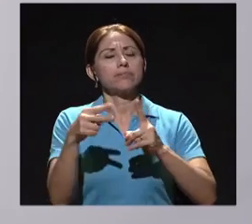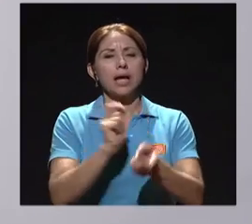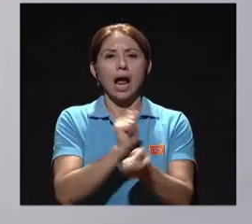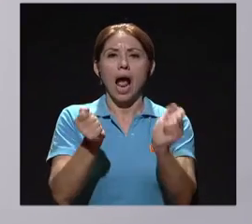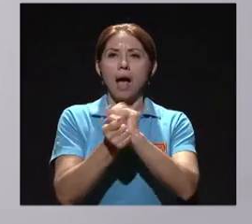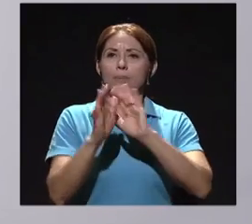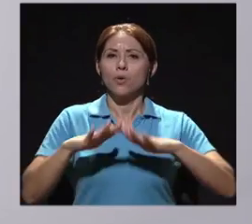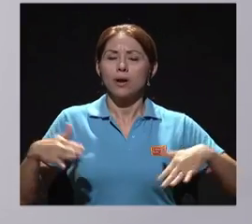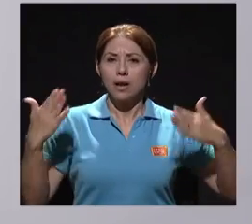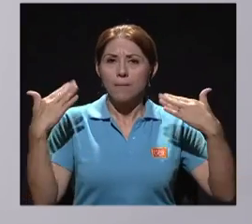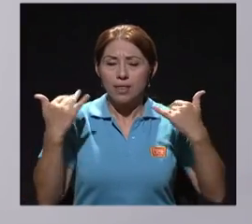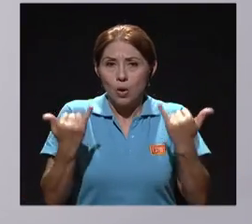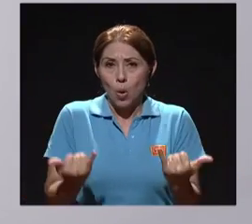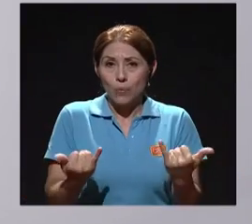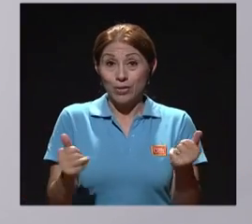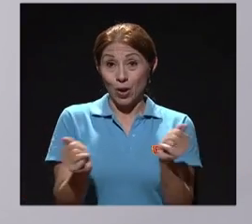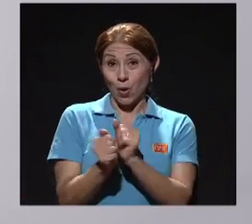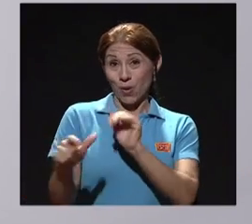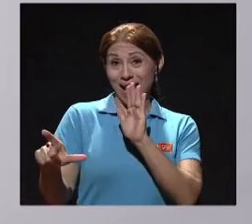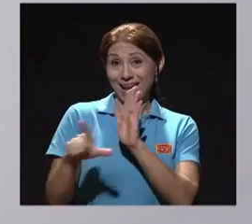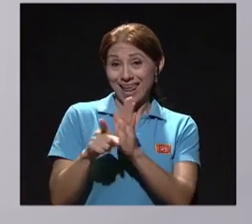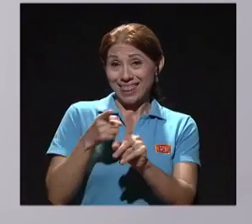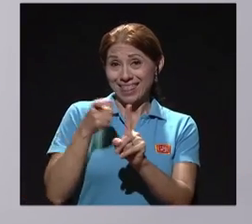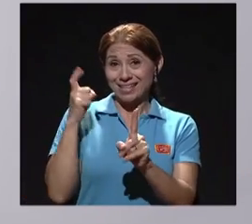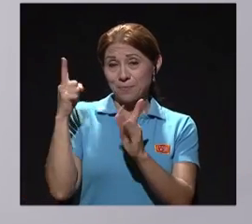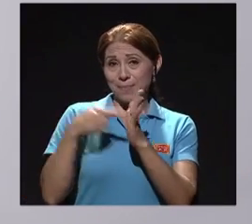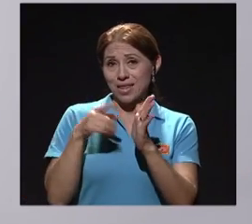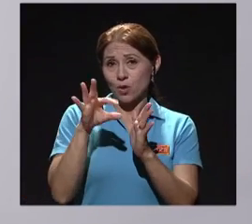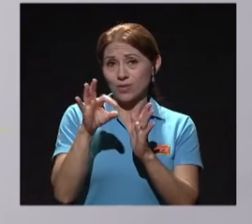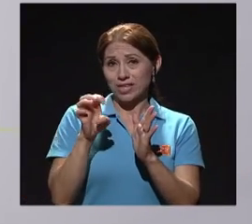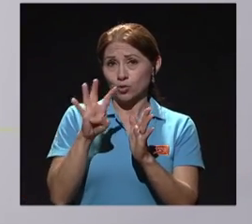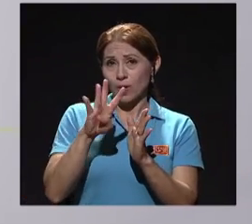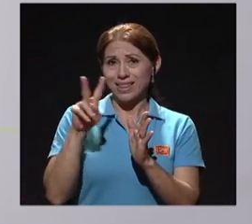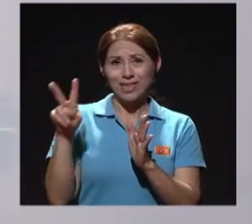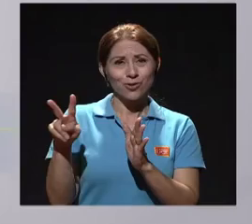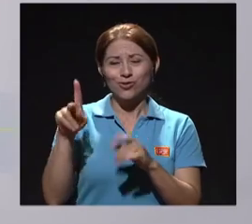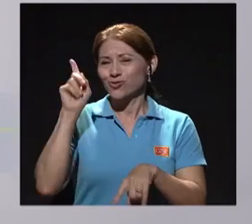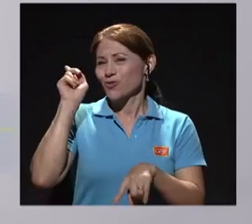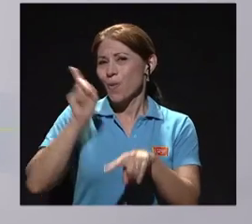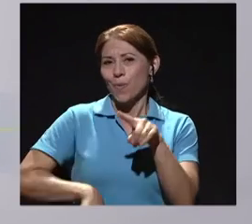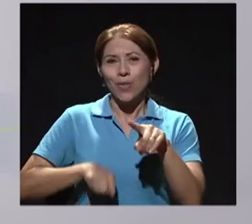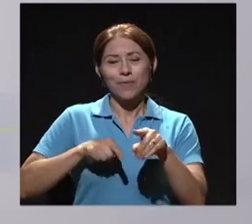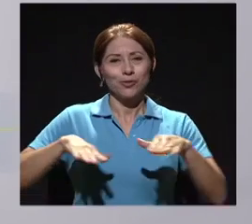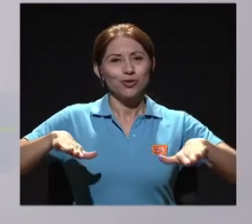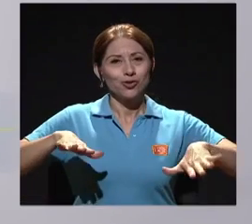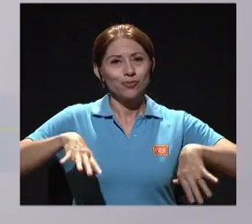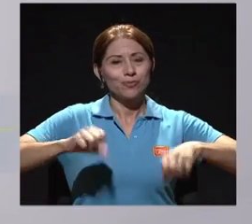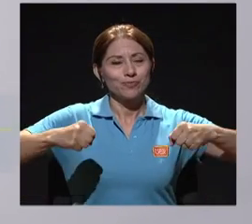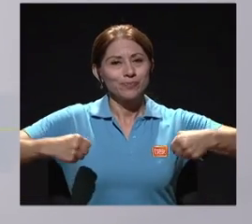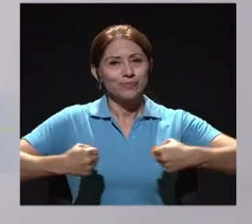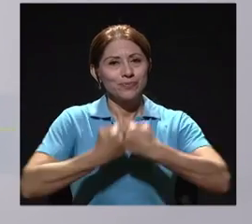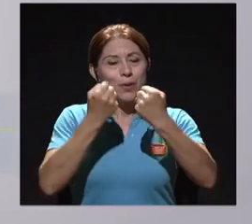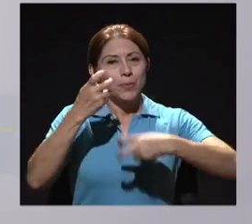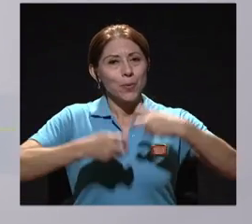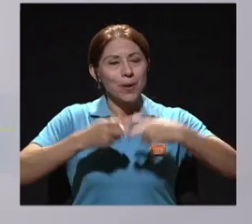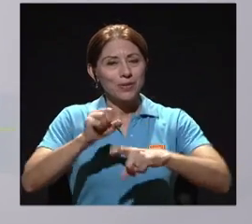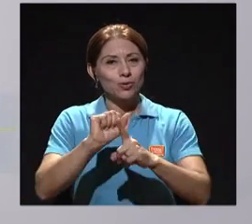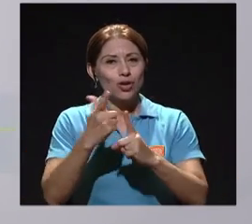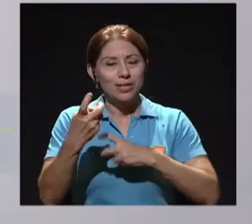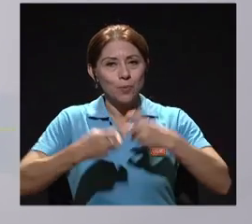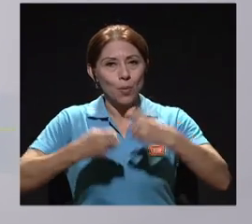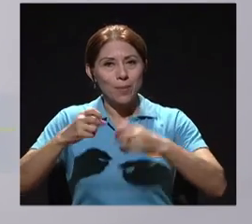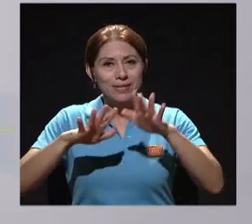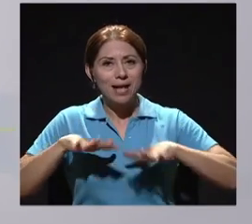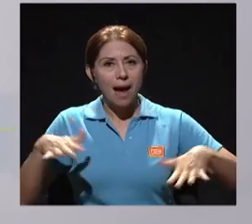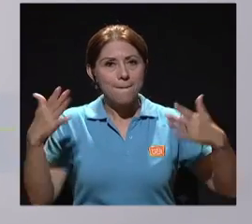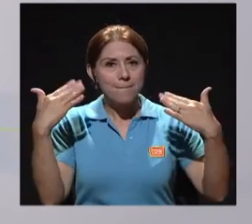nos ubicamos hoy con la ley de 1942 no podemos enfrentar los problemas ni sociales ni ambientales que tenemos hoy